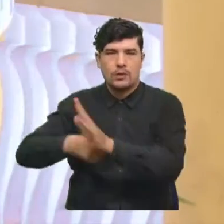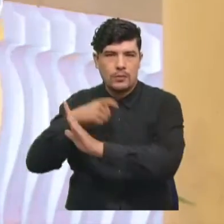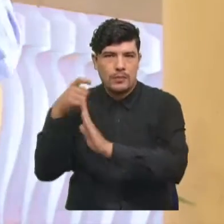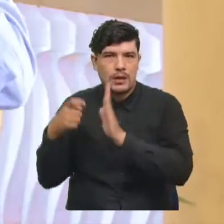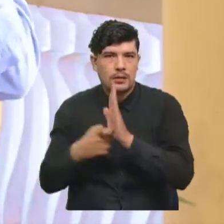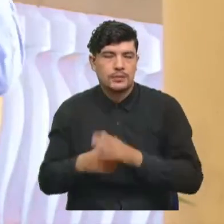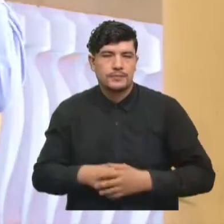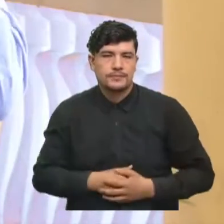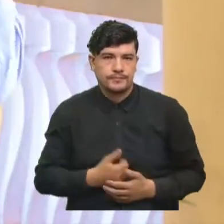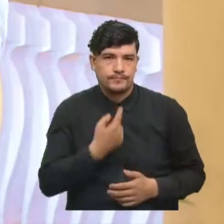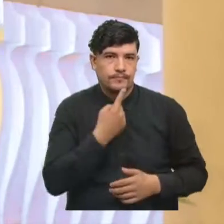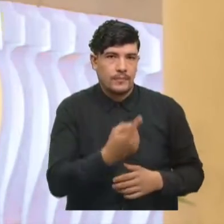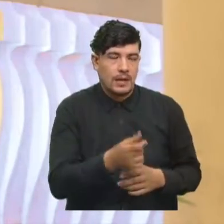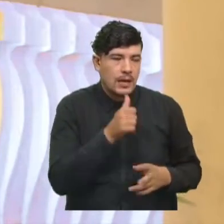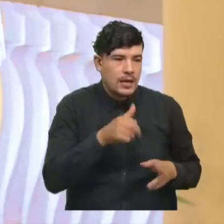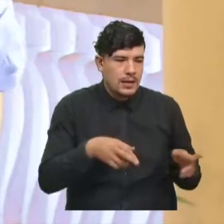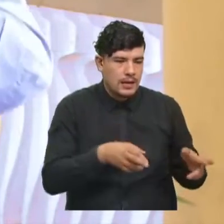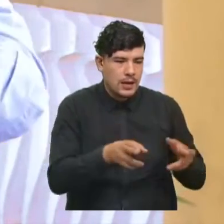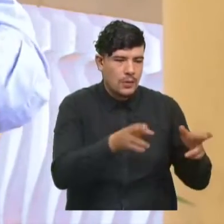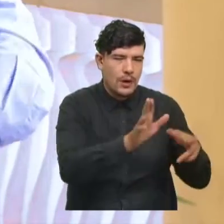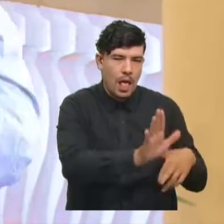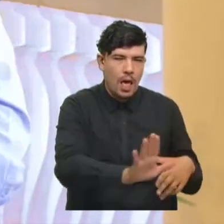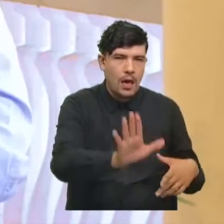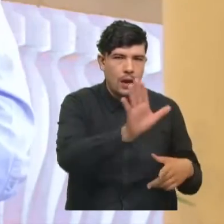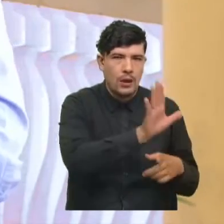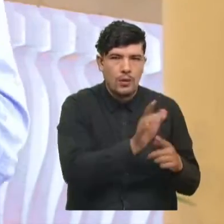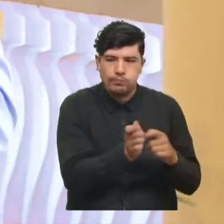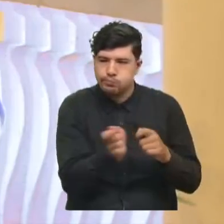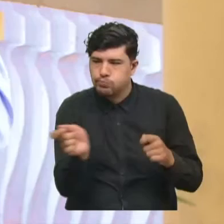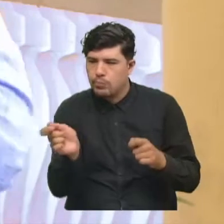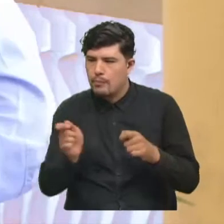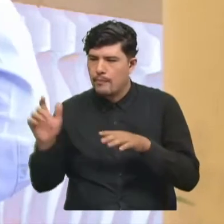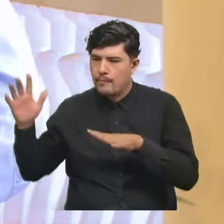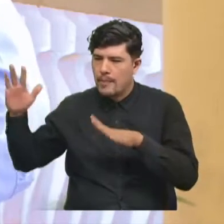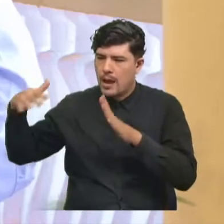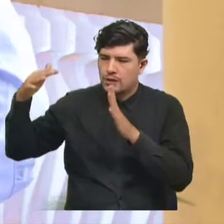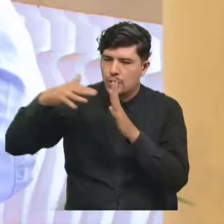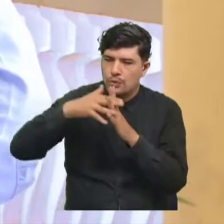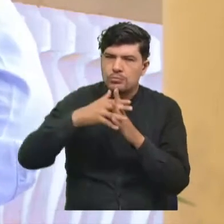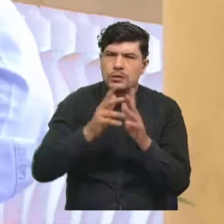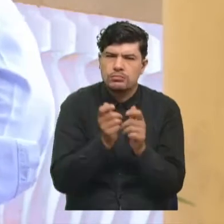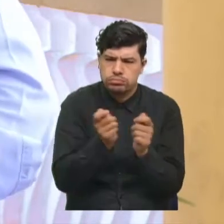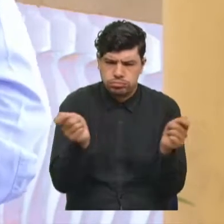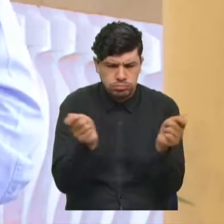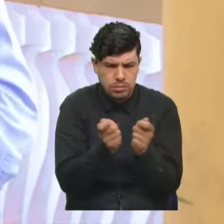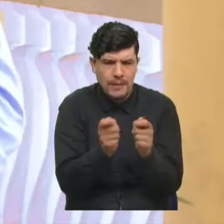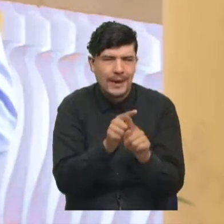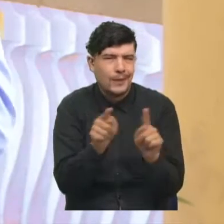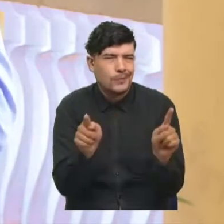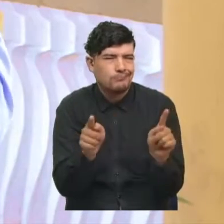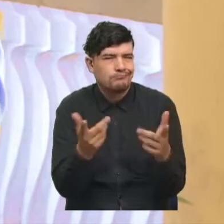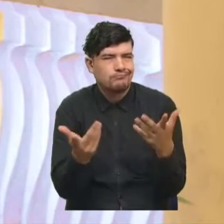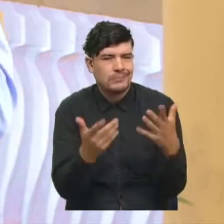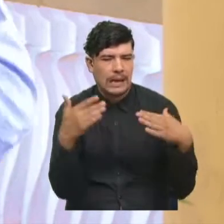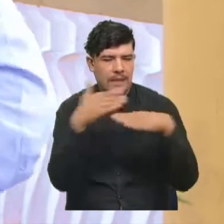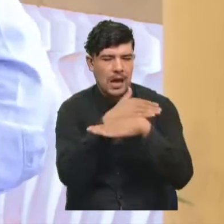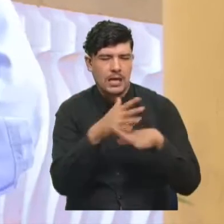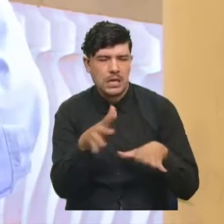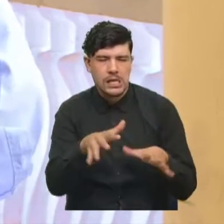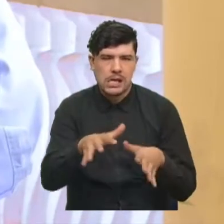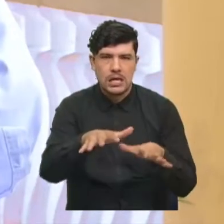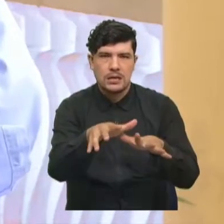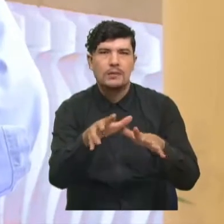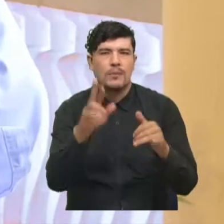os rionegro y el playón es tan cerca pero tan lejos y en eso yo creo que necesitamos poder avanzar pero también hay recursos